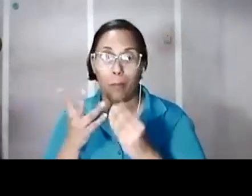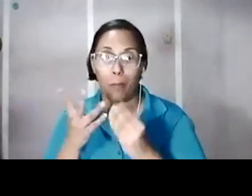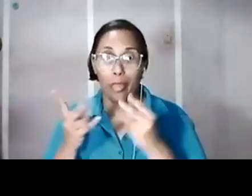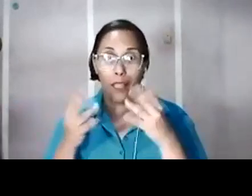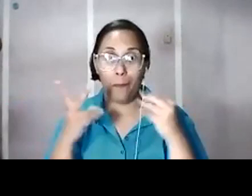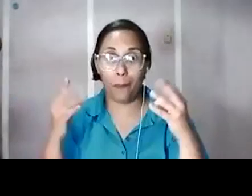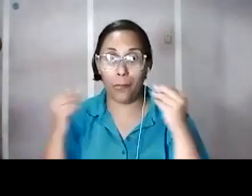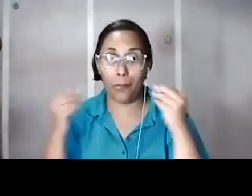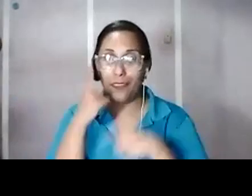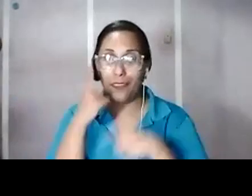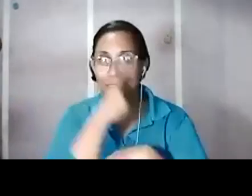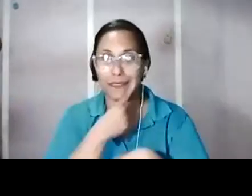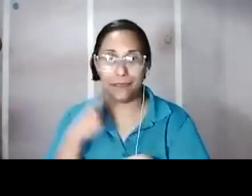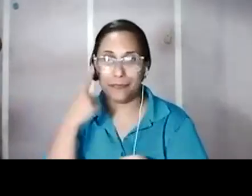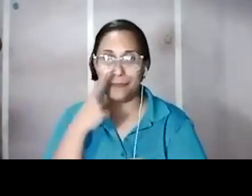cara.